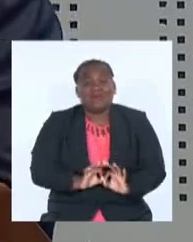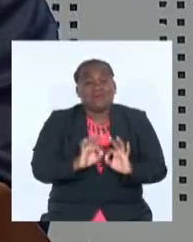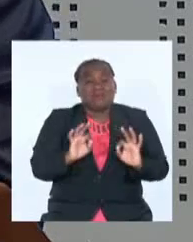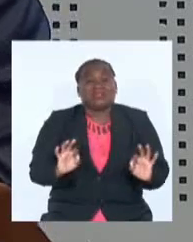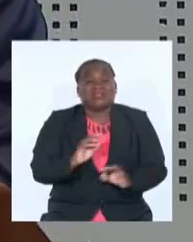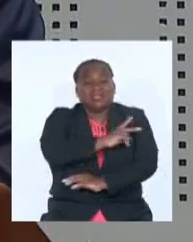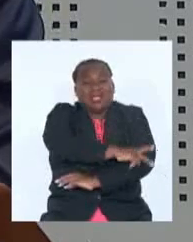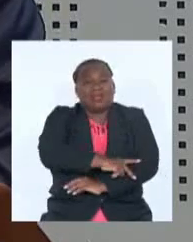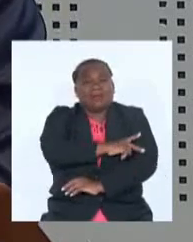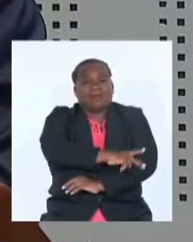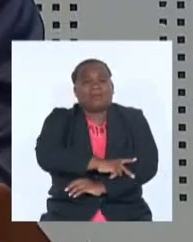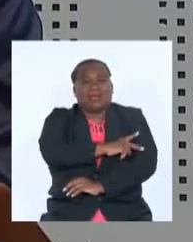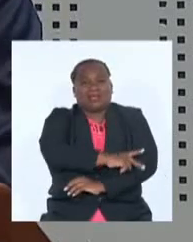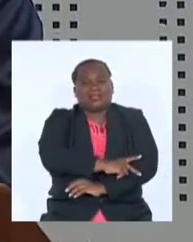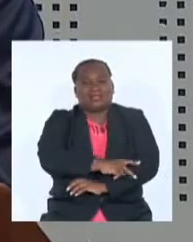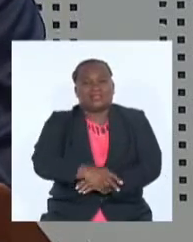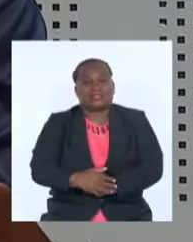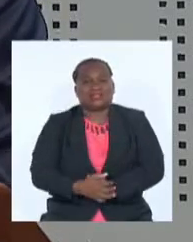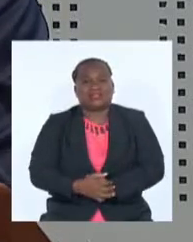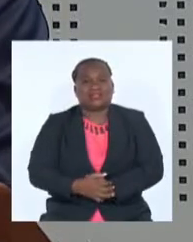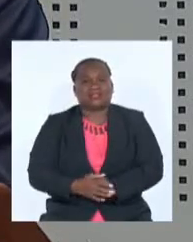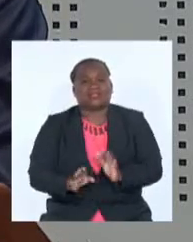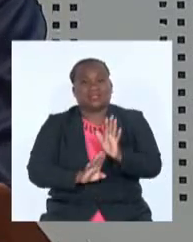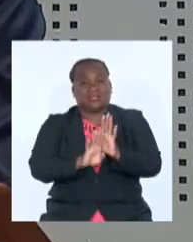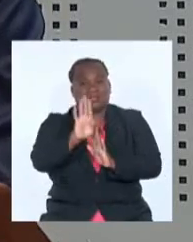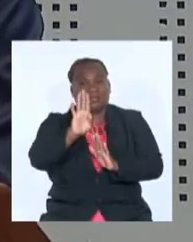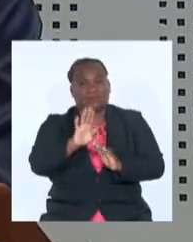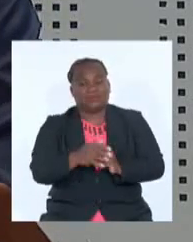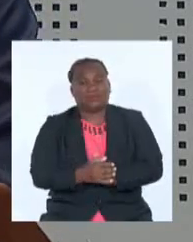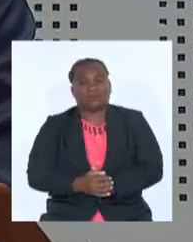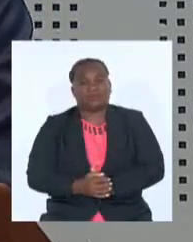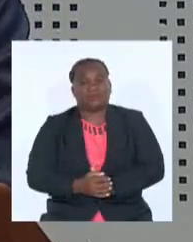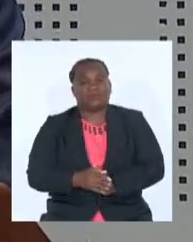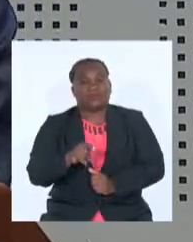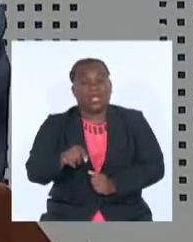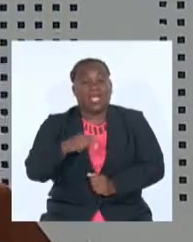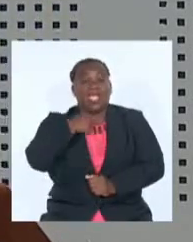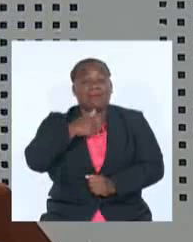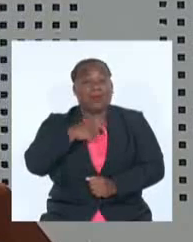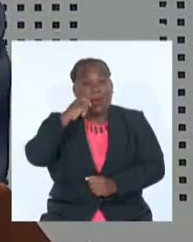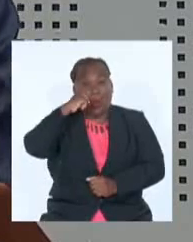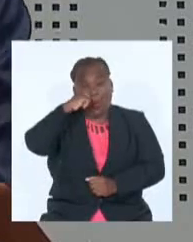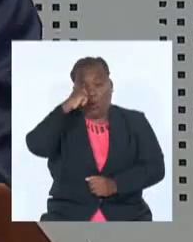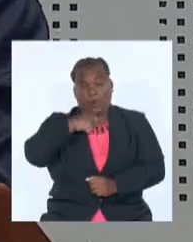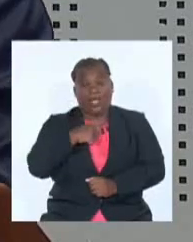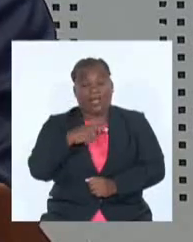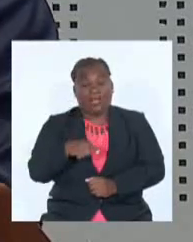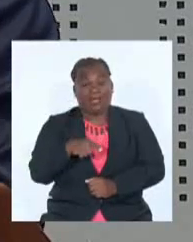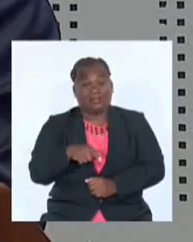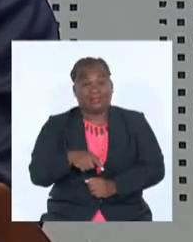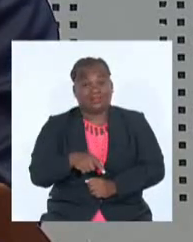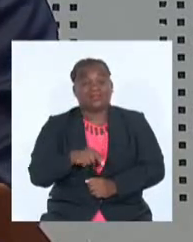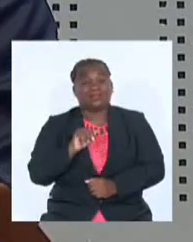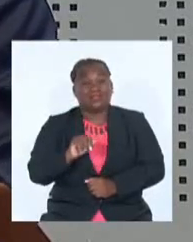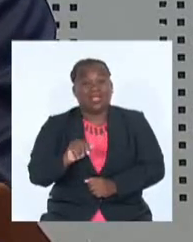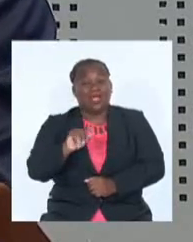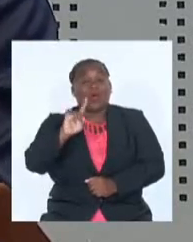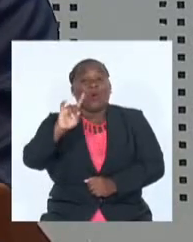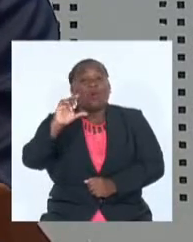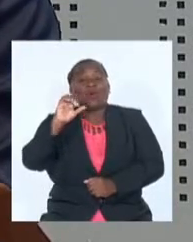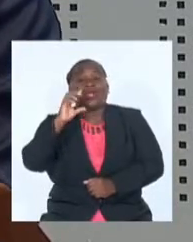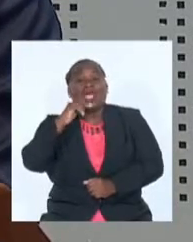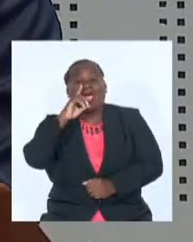países en desarrollo. En Ucrania se convirtió en una de las mayores